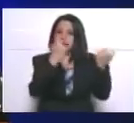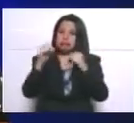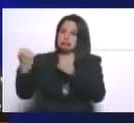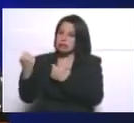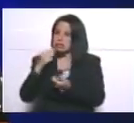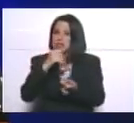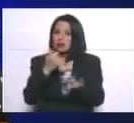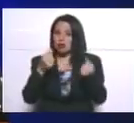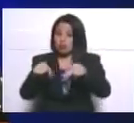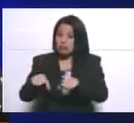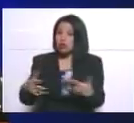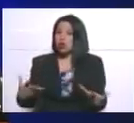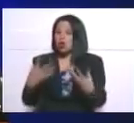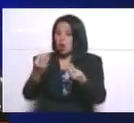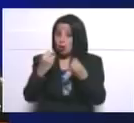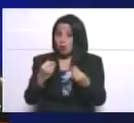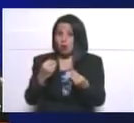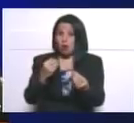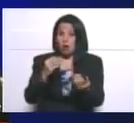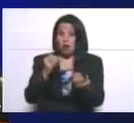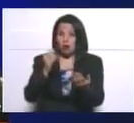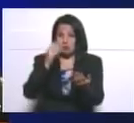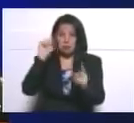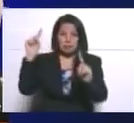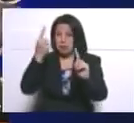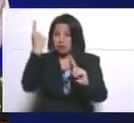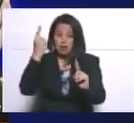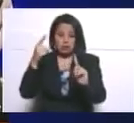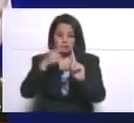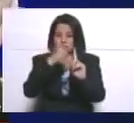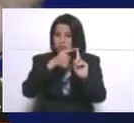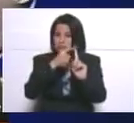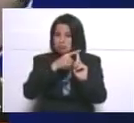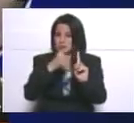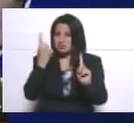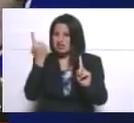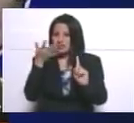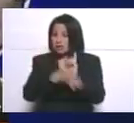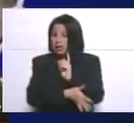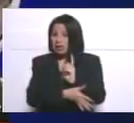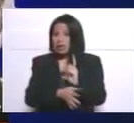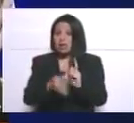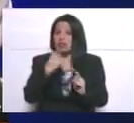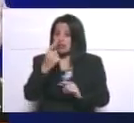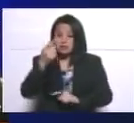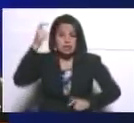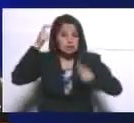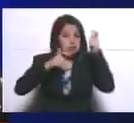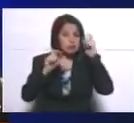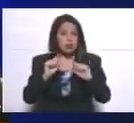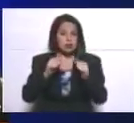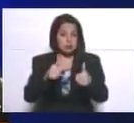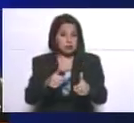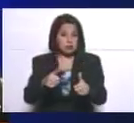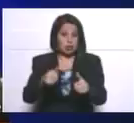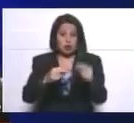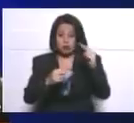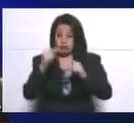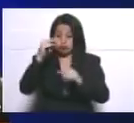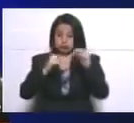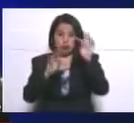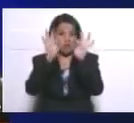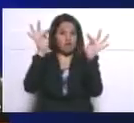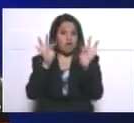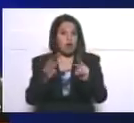dirigido la labor de la constituyente. Lo primero, lo estratégico programático, como lo decía el comandante Chávez al inicio, la construcción de un nuevo